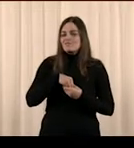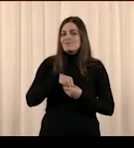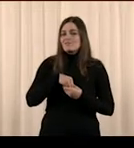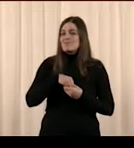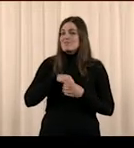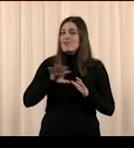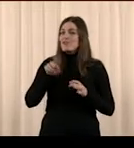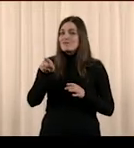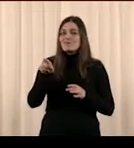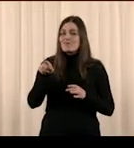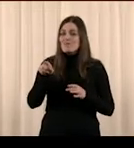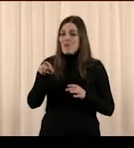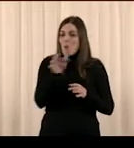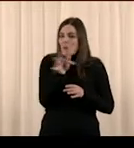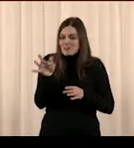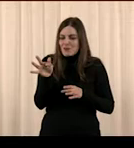pero no las ves.